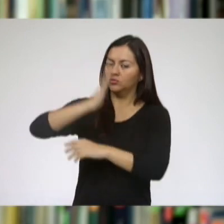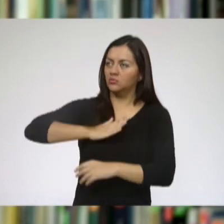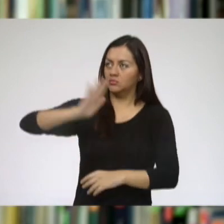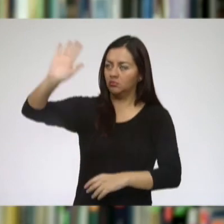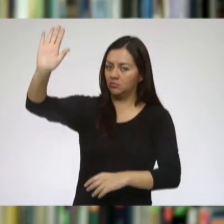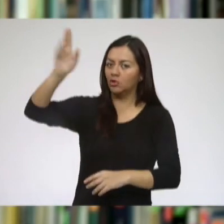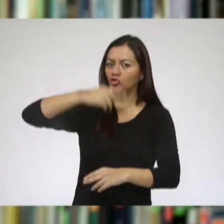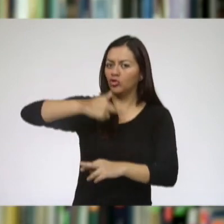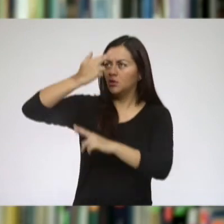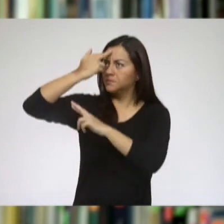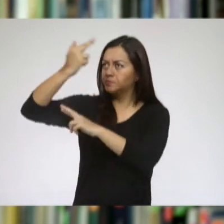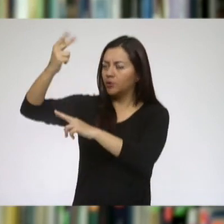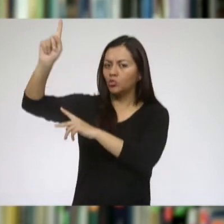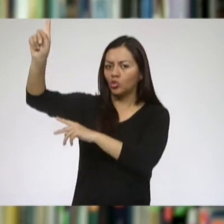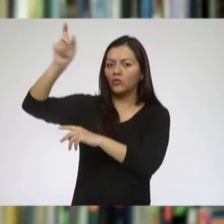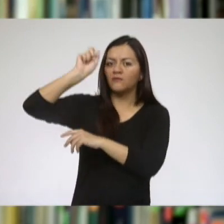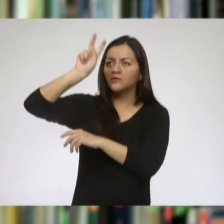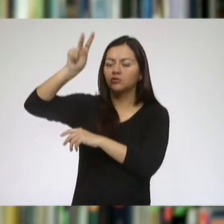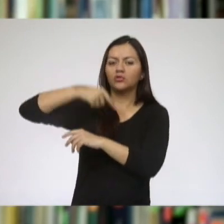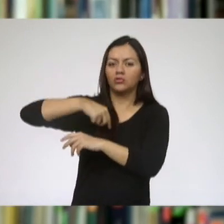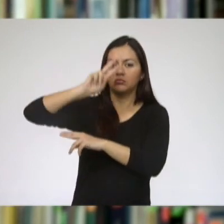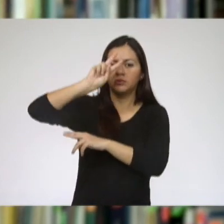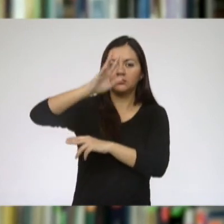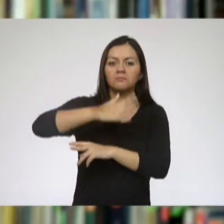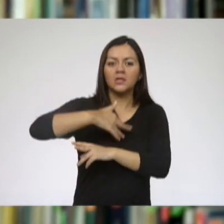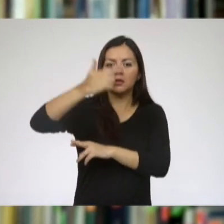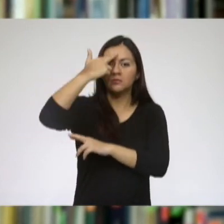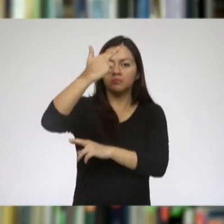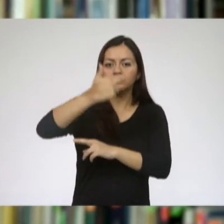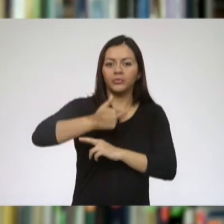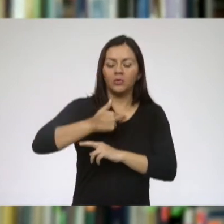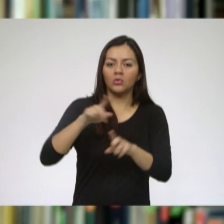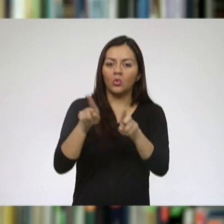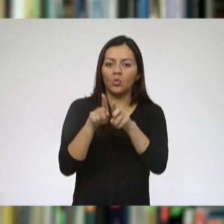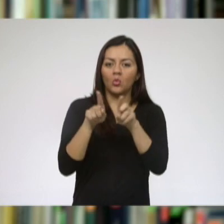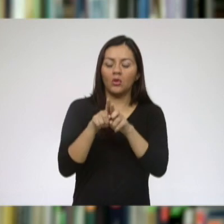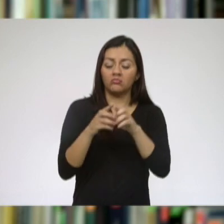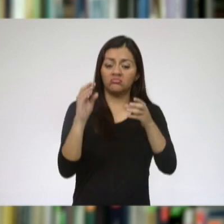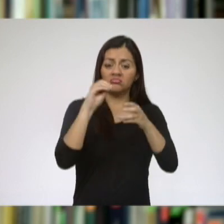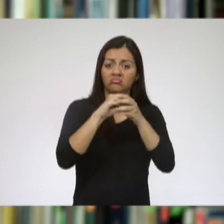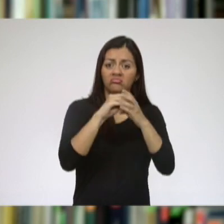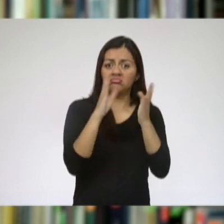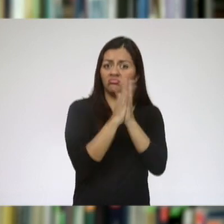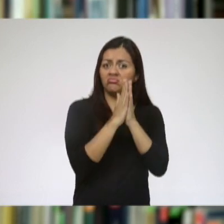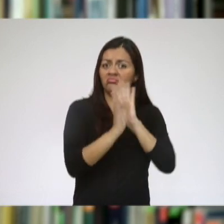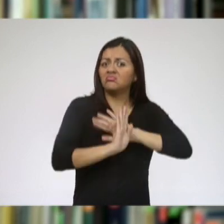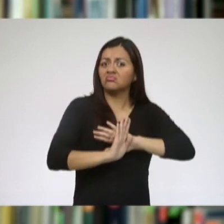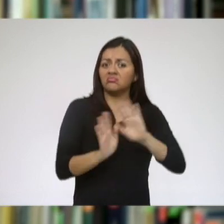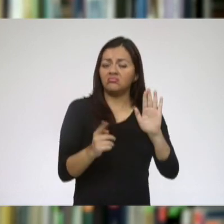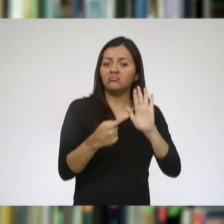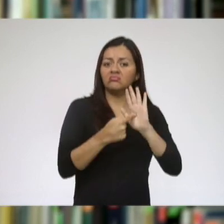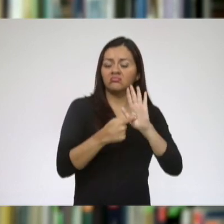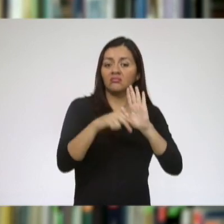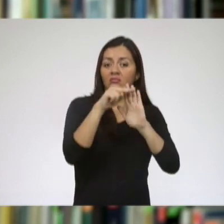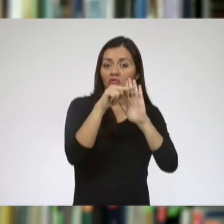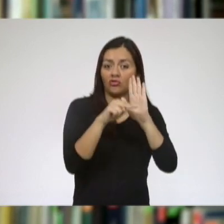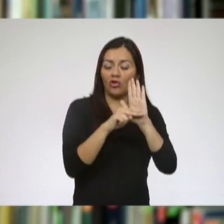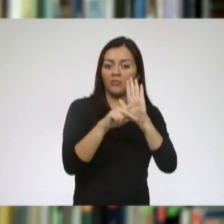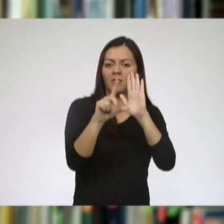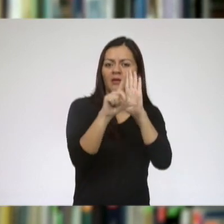derechos, que por cierto ahora están plenamente garantizados, tanto en normas